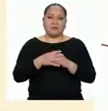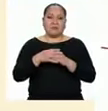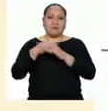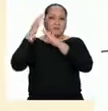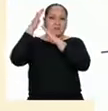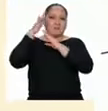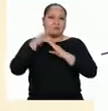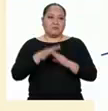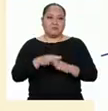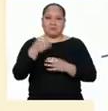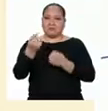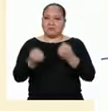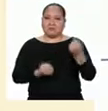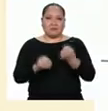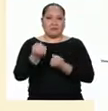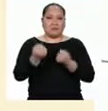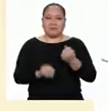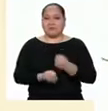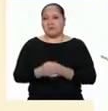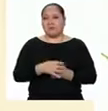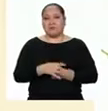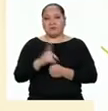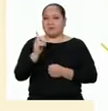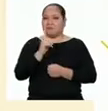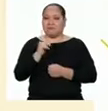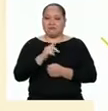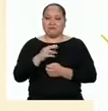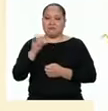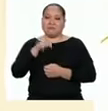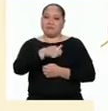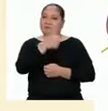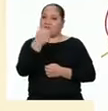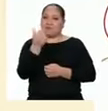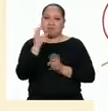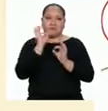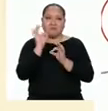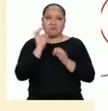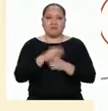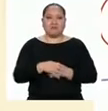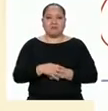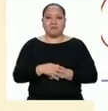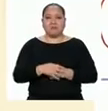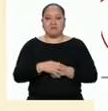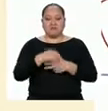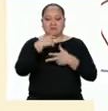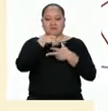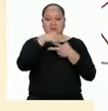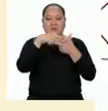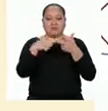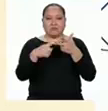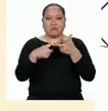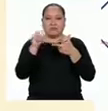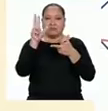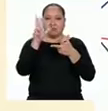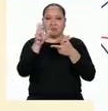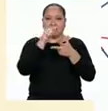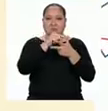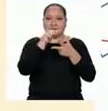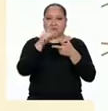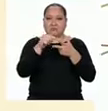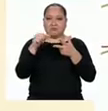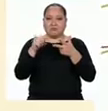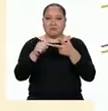sido medios de transporte público ni otros. Por lo tanto, en nuestra tabla de frecuencias